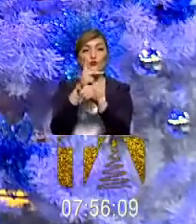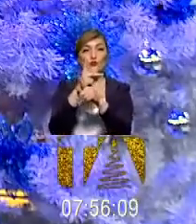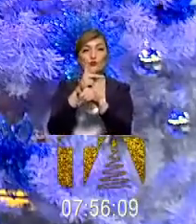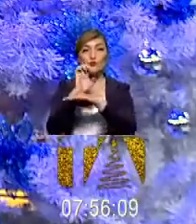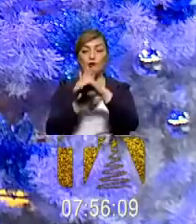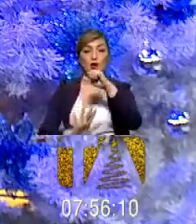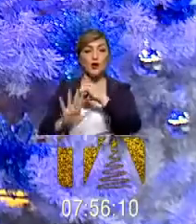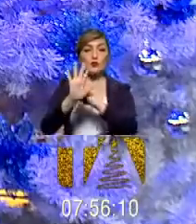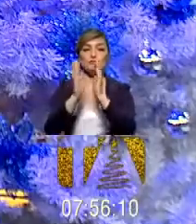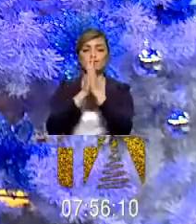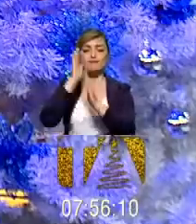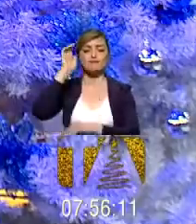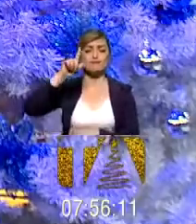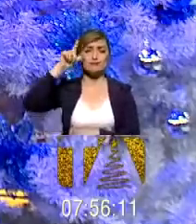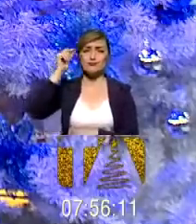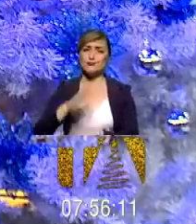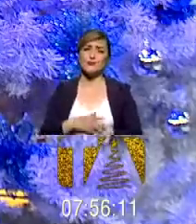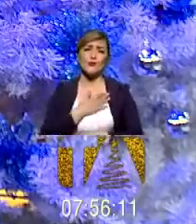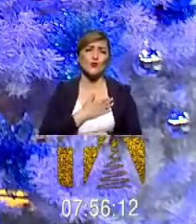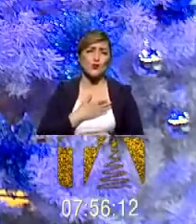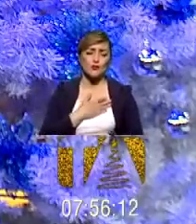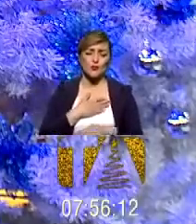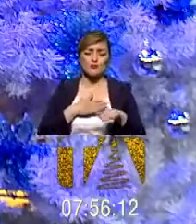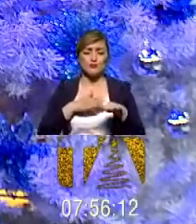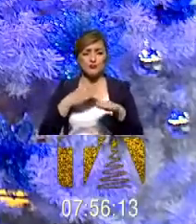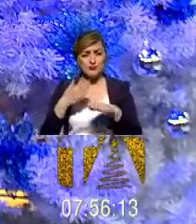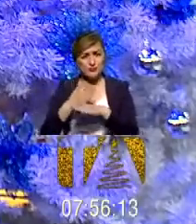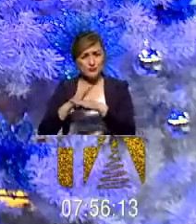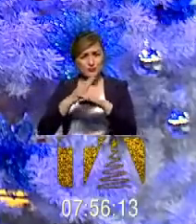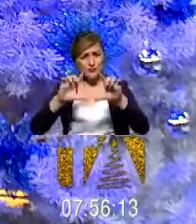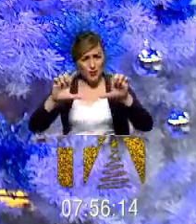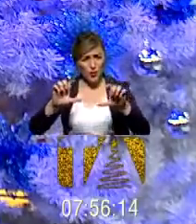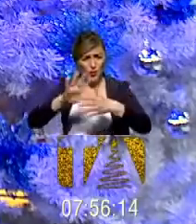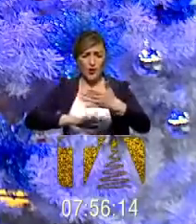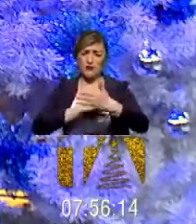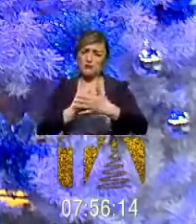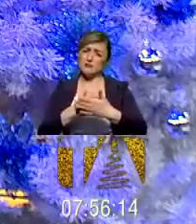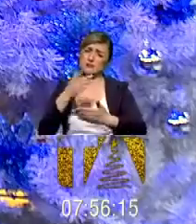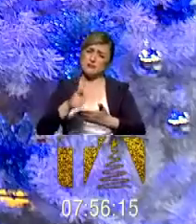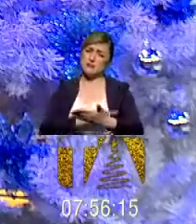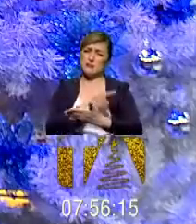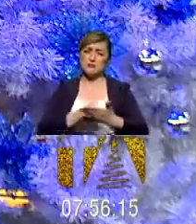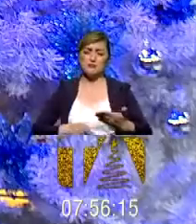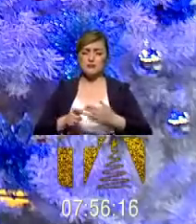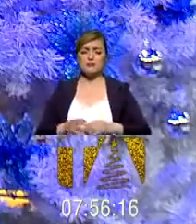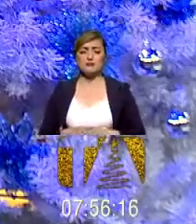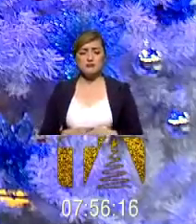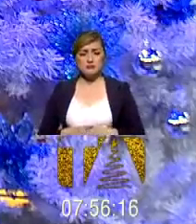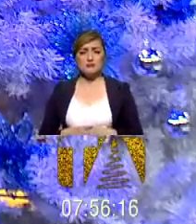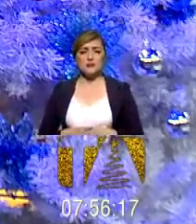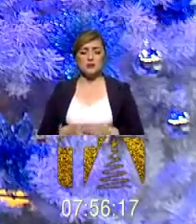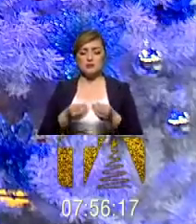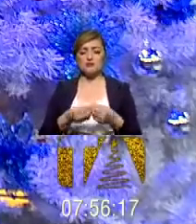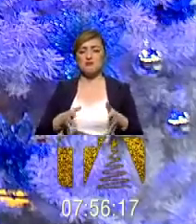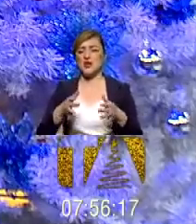todo el país piden al gobierno eliminar las restricciones y horarios durante las fiestas. Según las cifras, este sector